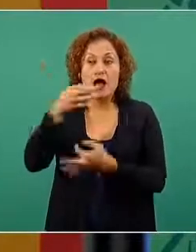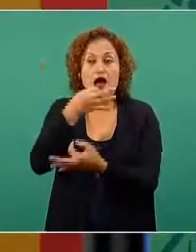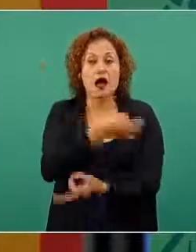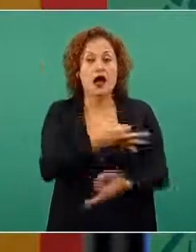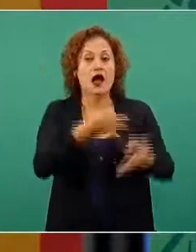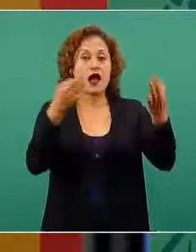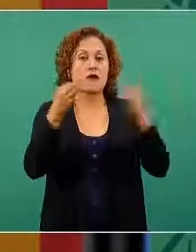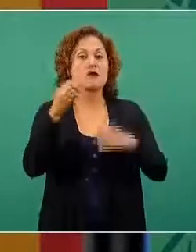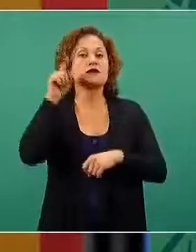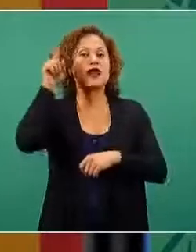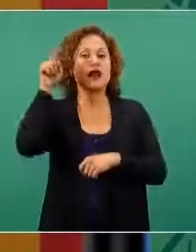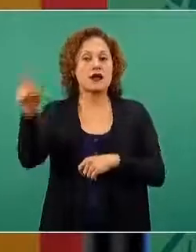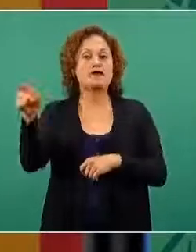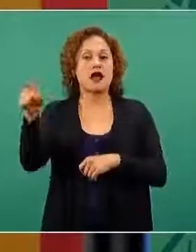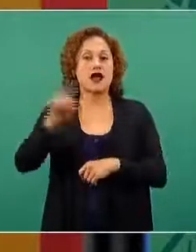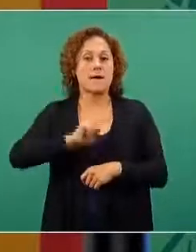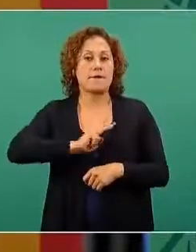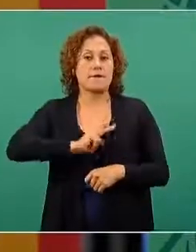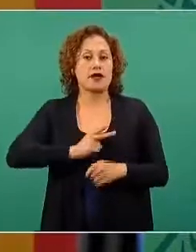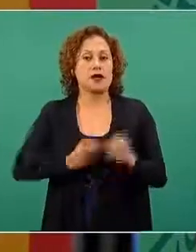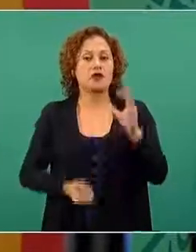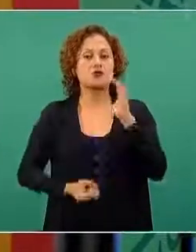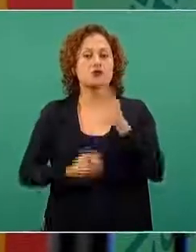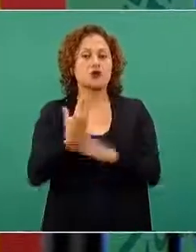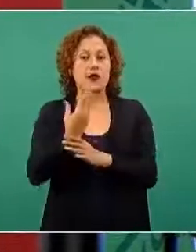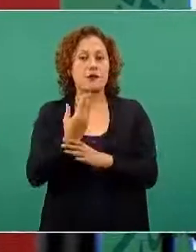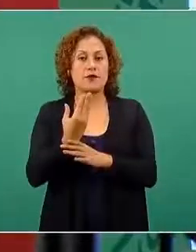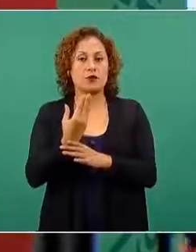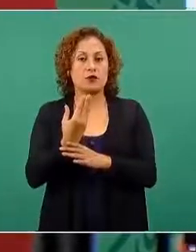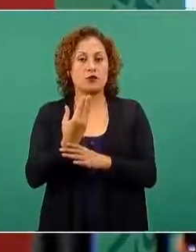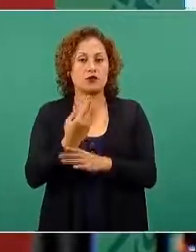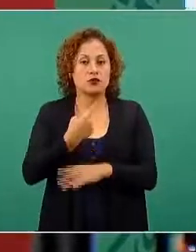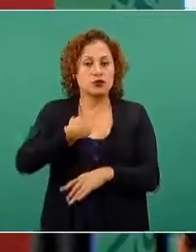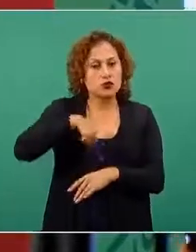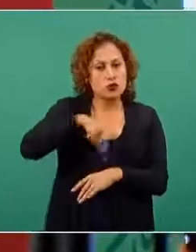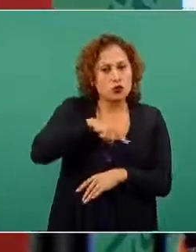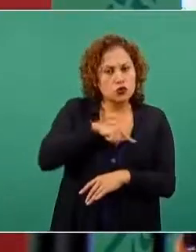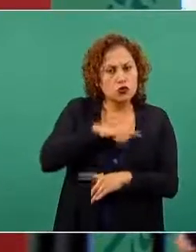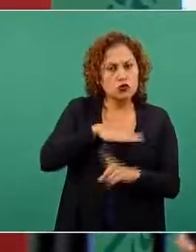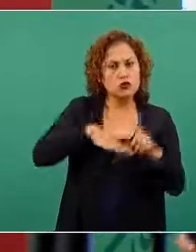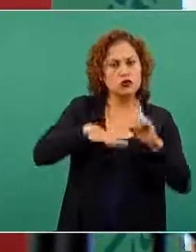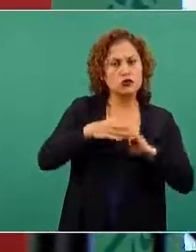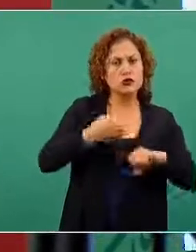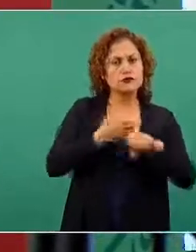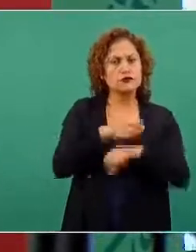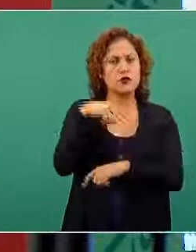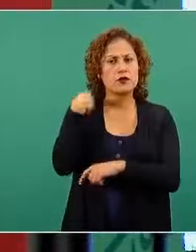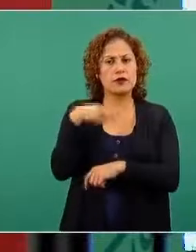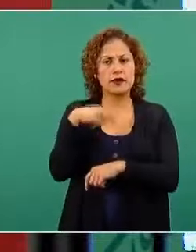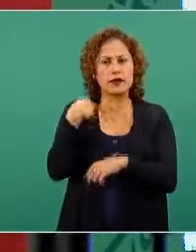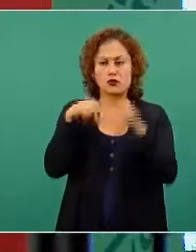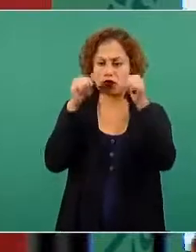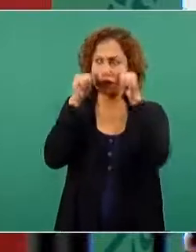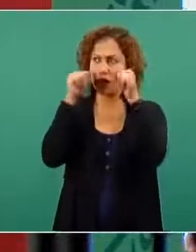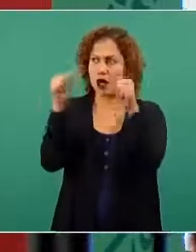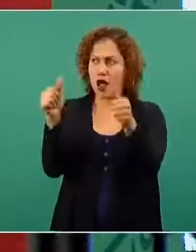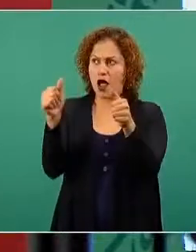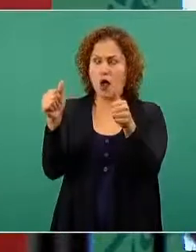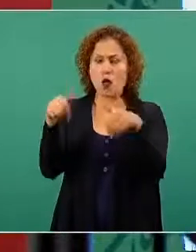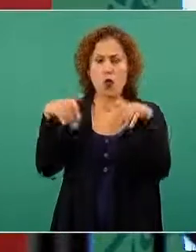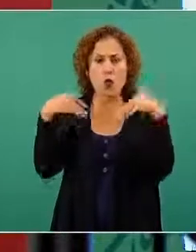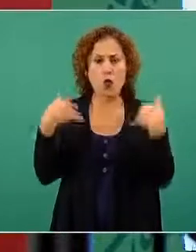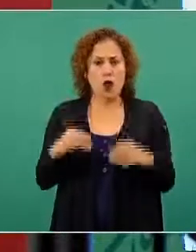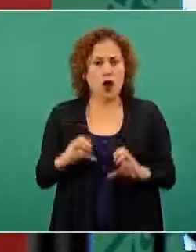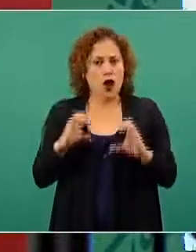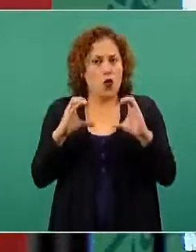China, en ese momento Veracruz prende sus focos rojos e iniciamos